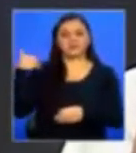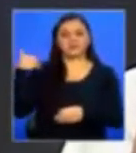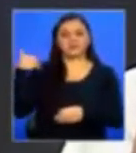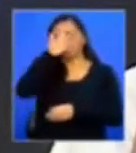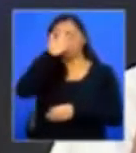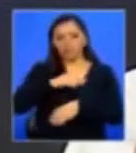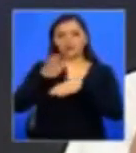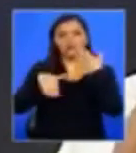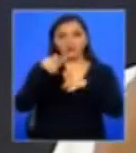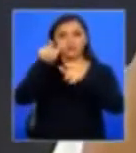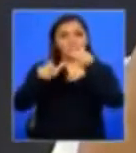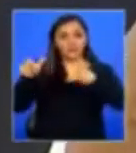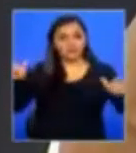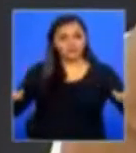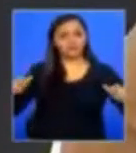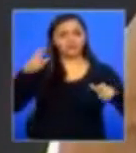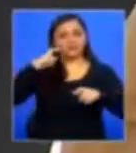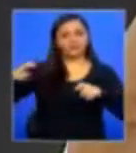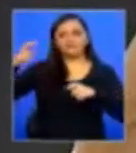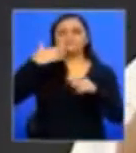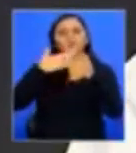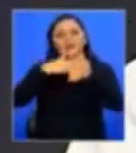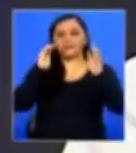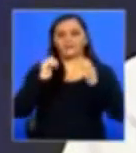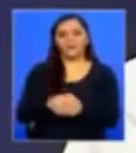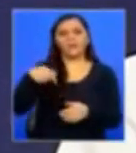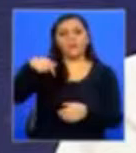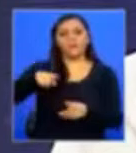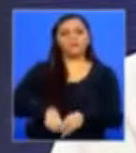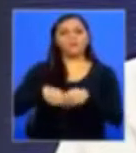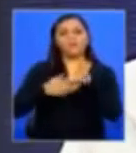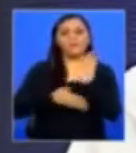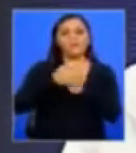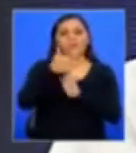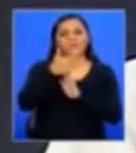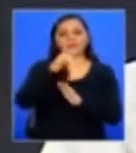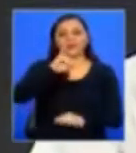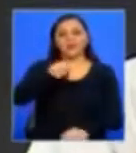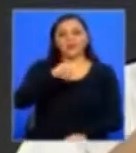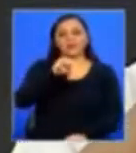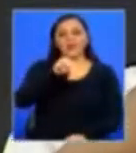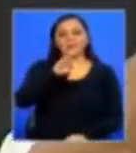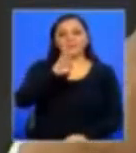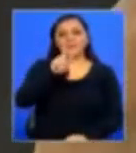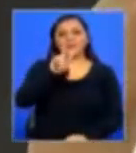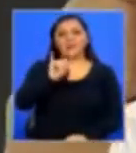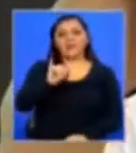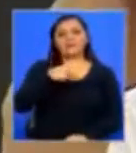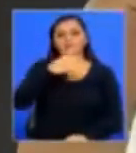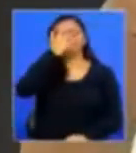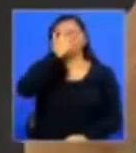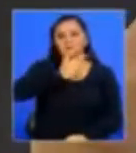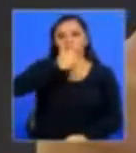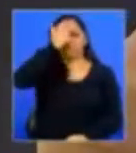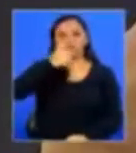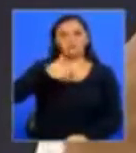para invitar a los turistas de aquí, por ejemplo, partir a ese archipiélago de Jambelí, que para vergüenza mía, no quiero verlo,